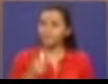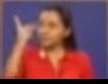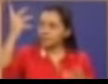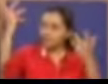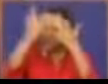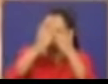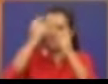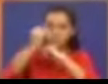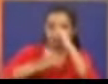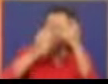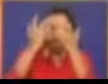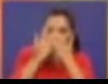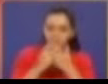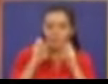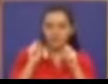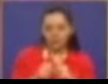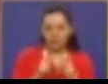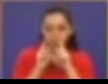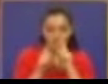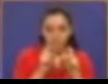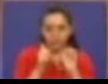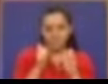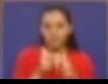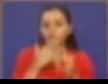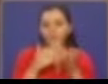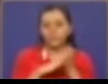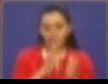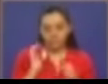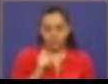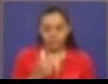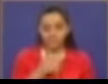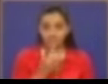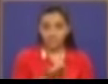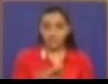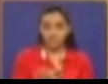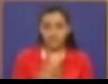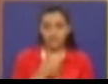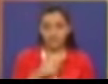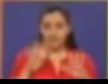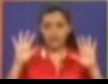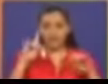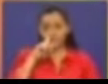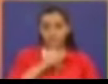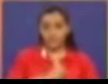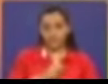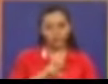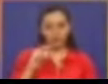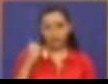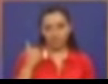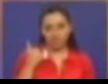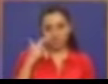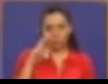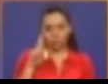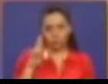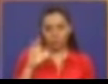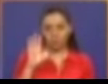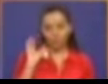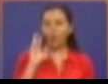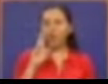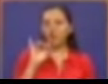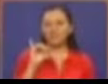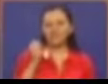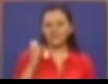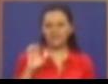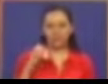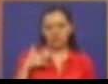decir, si había una unidad económica de hasta 10 empleados y no tenía registro único de contribuyentes o RICE